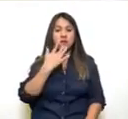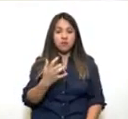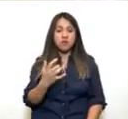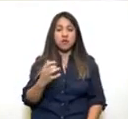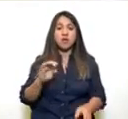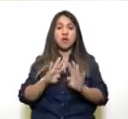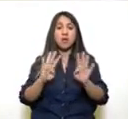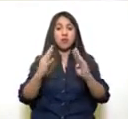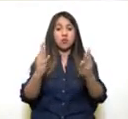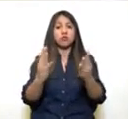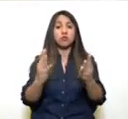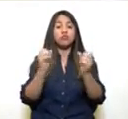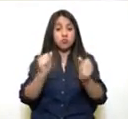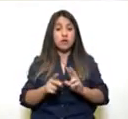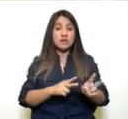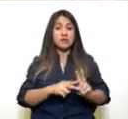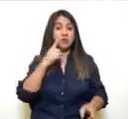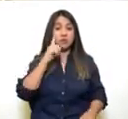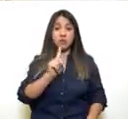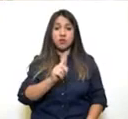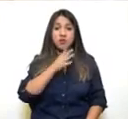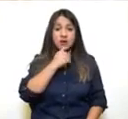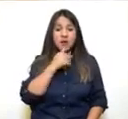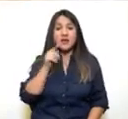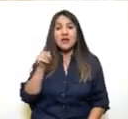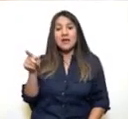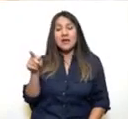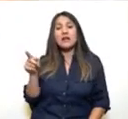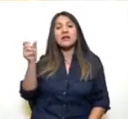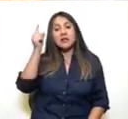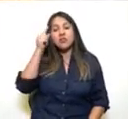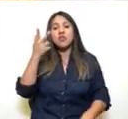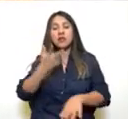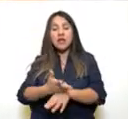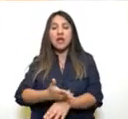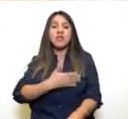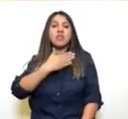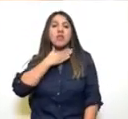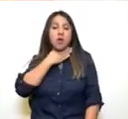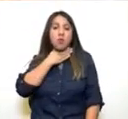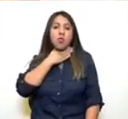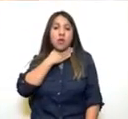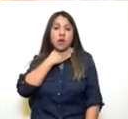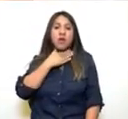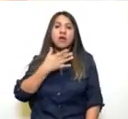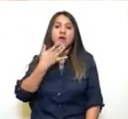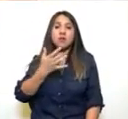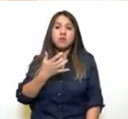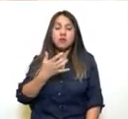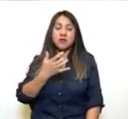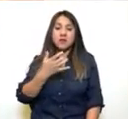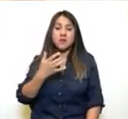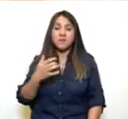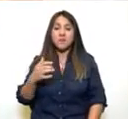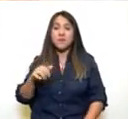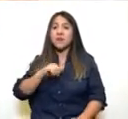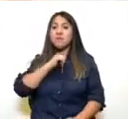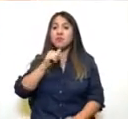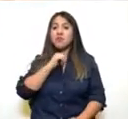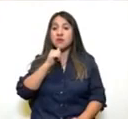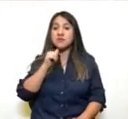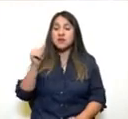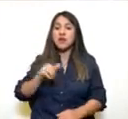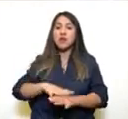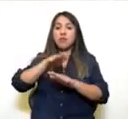lo podrían hacer él entendió que hay una deuda histórica porque sacaron la pobreza de allá cuando se salió el